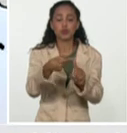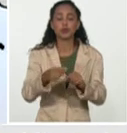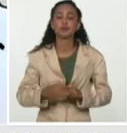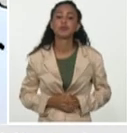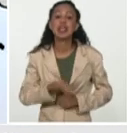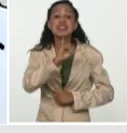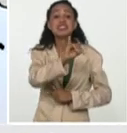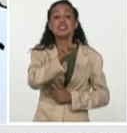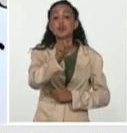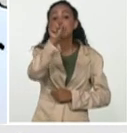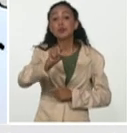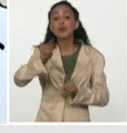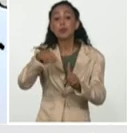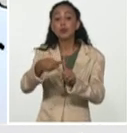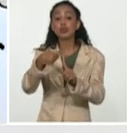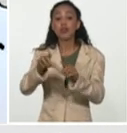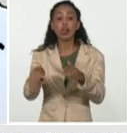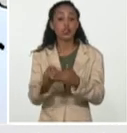casos en el día de ayer.